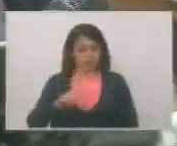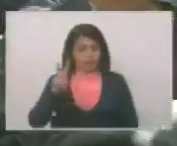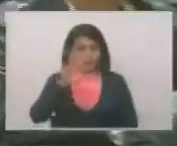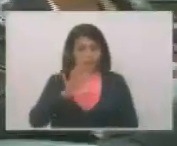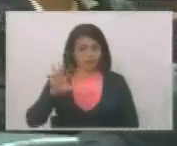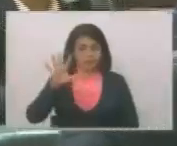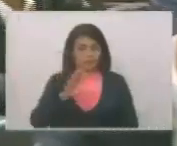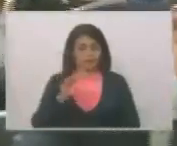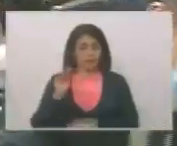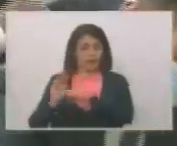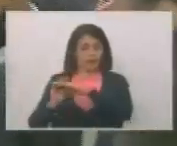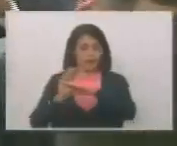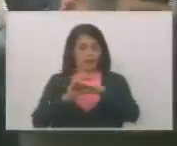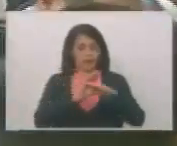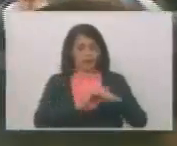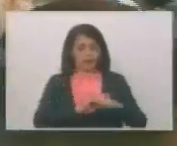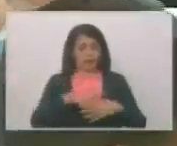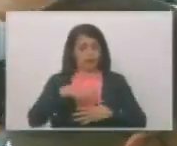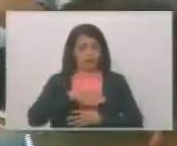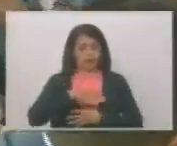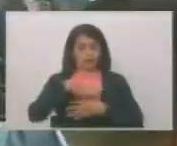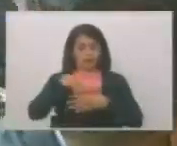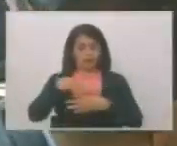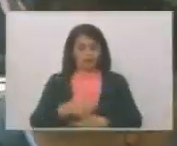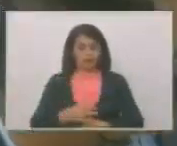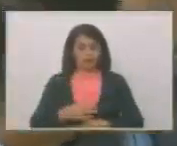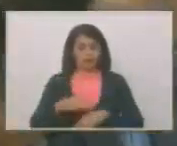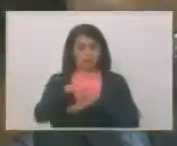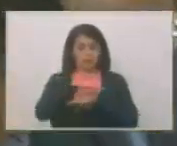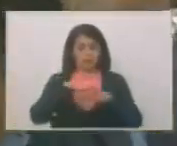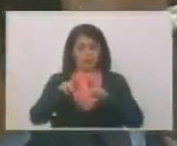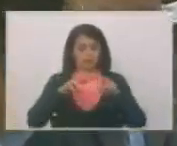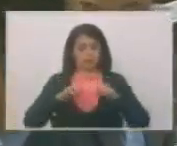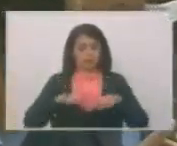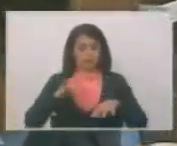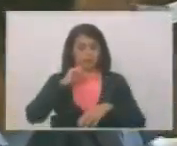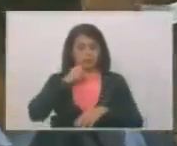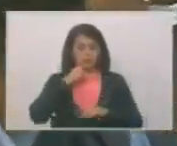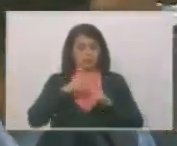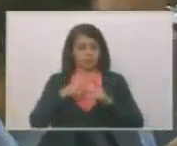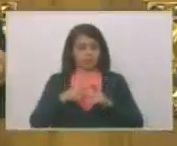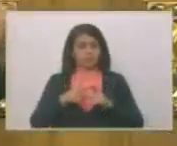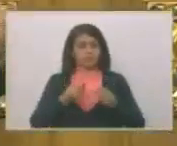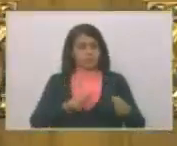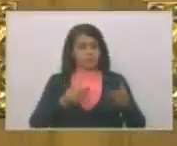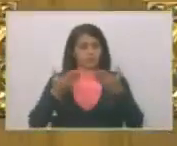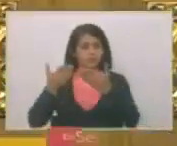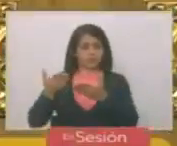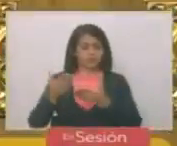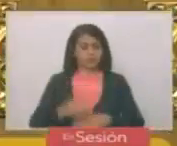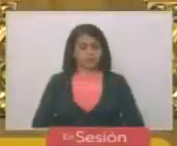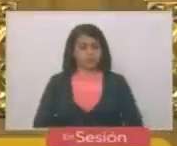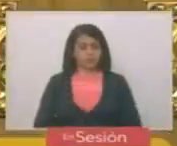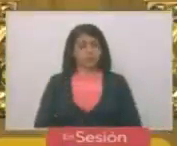donde notifica el interés de la Cancillería rusa de conceder